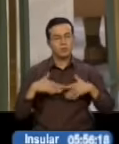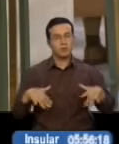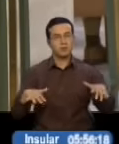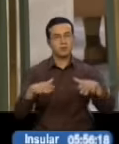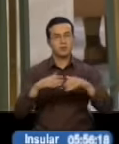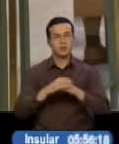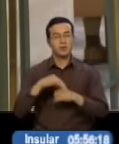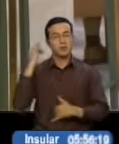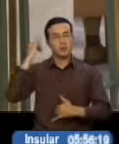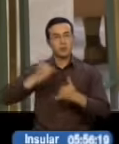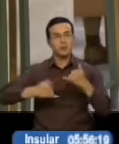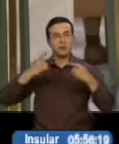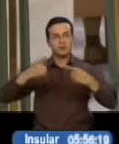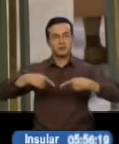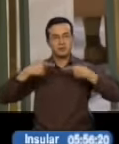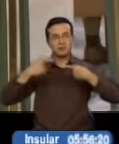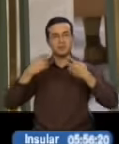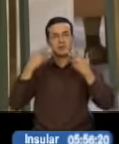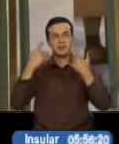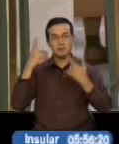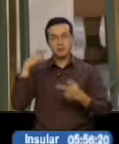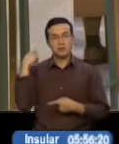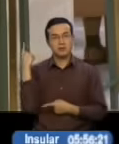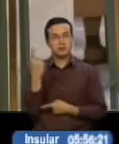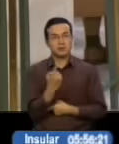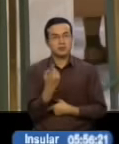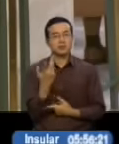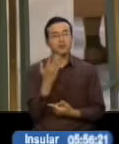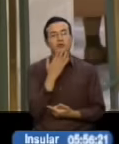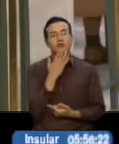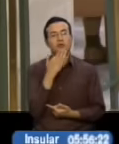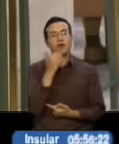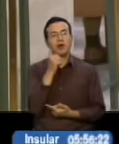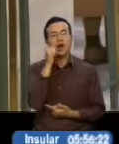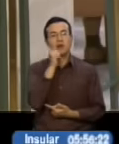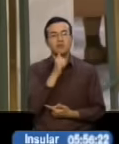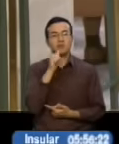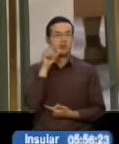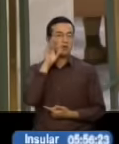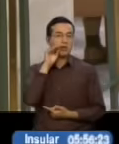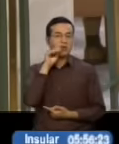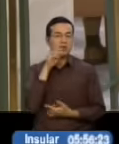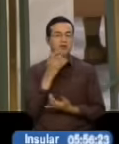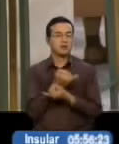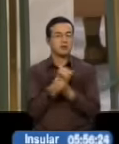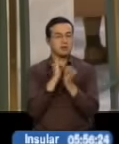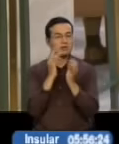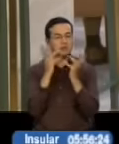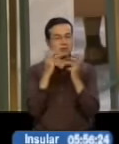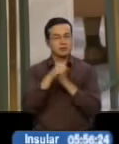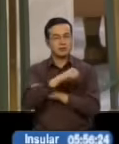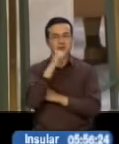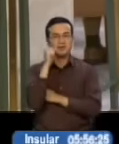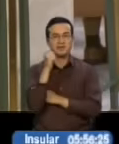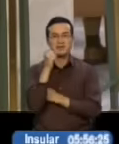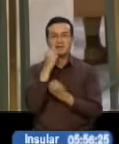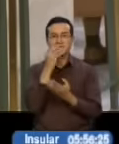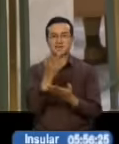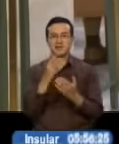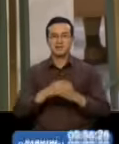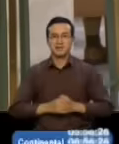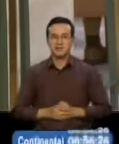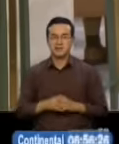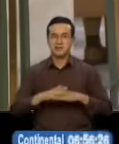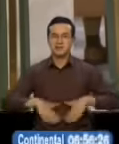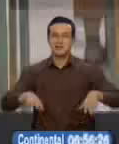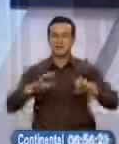Batán. La gran final se nos viene y esperamos nosotros que se tiña de azul y de negro, no de verdolaga. Un abrazo, compañeros, del informe que tenemos para ustedes